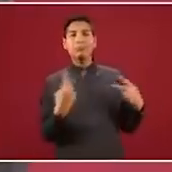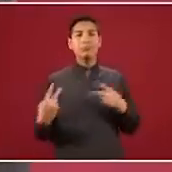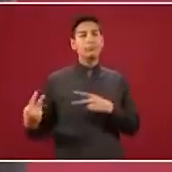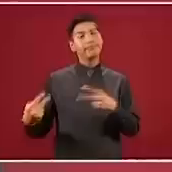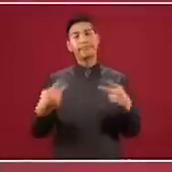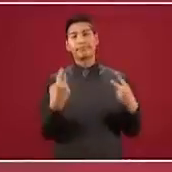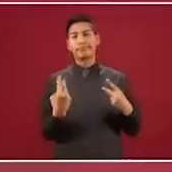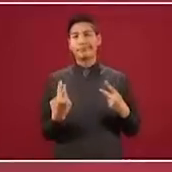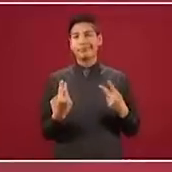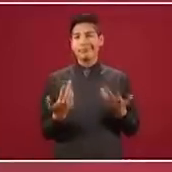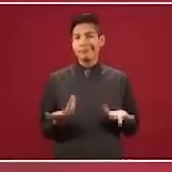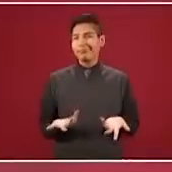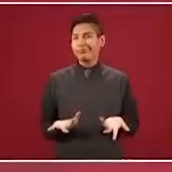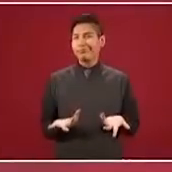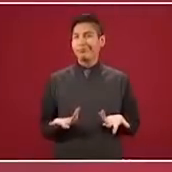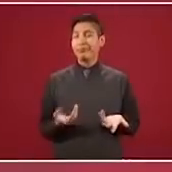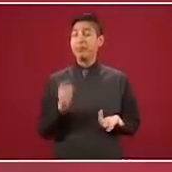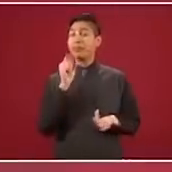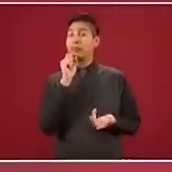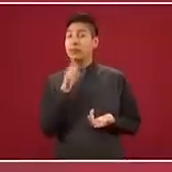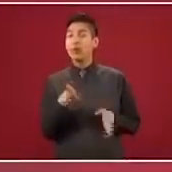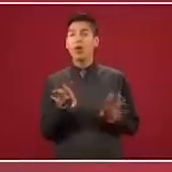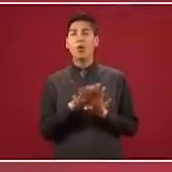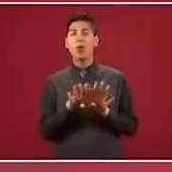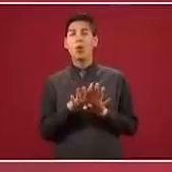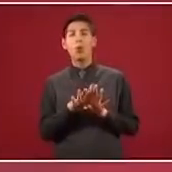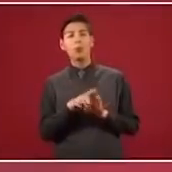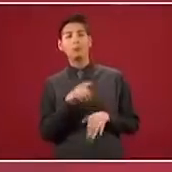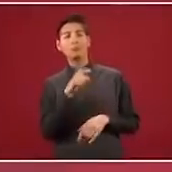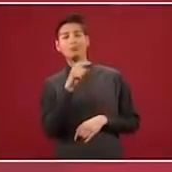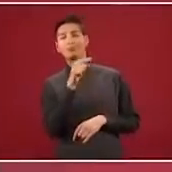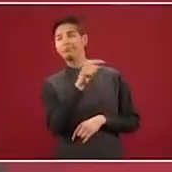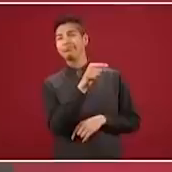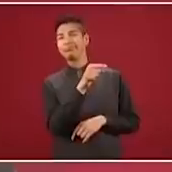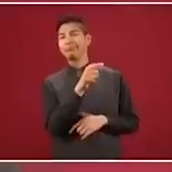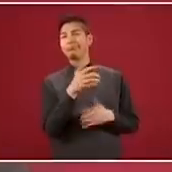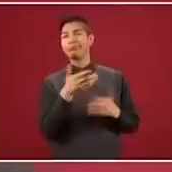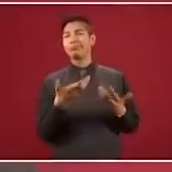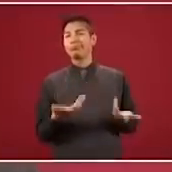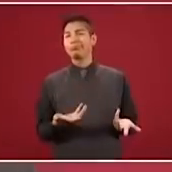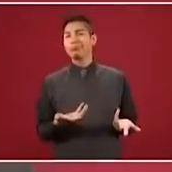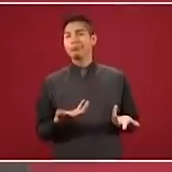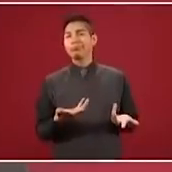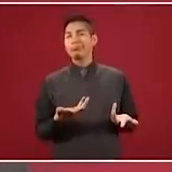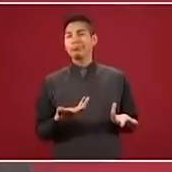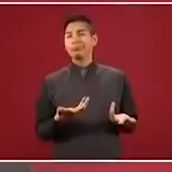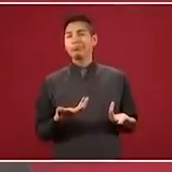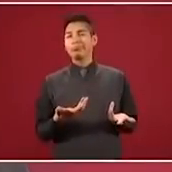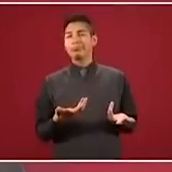y tenían relaciones con